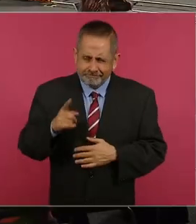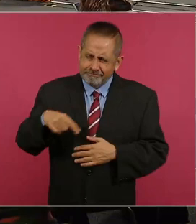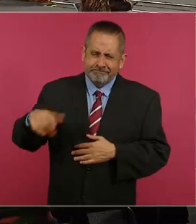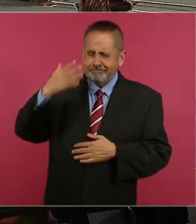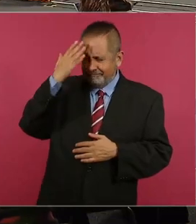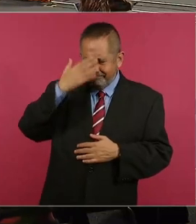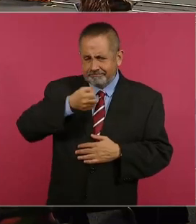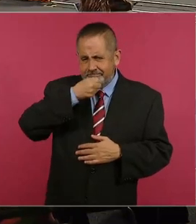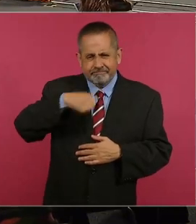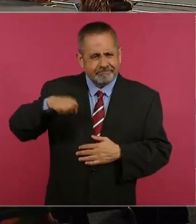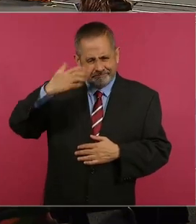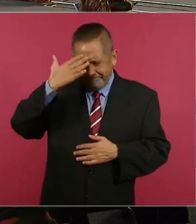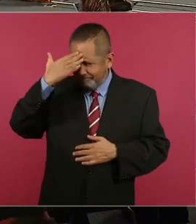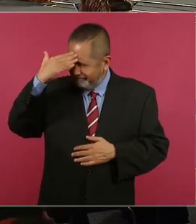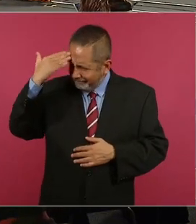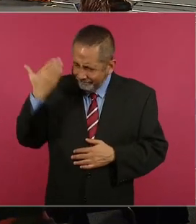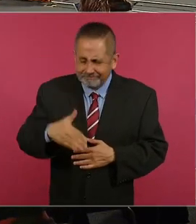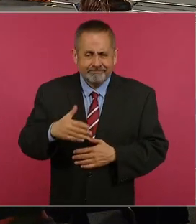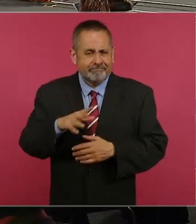muchísimo más